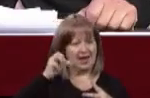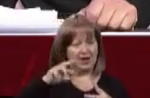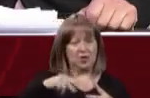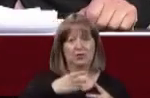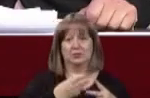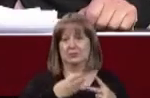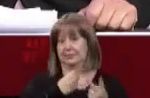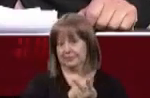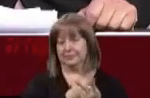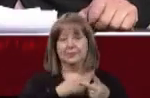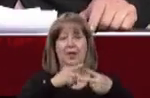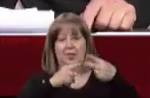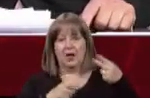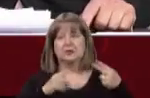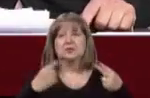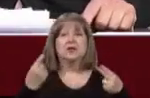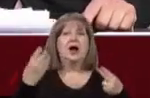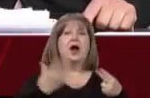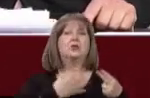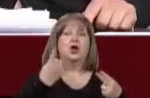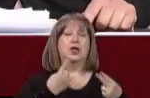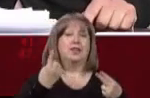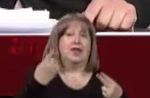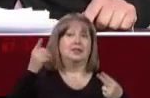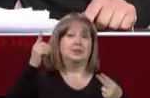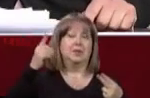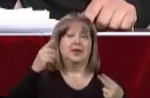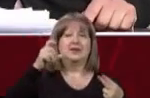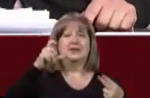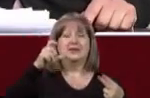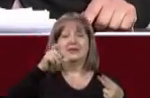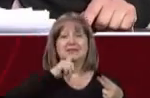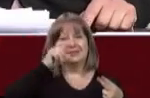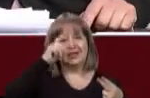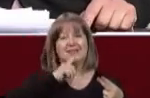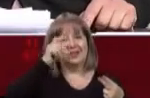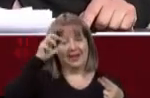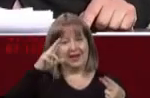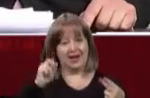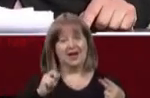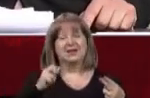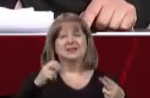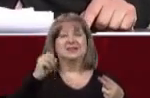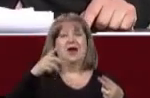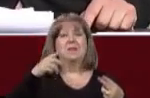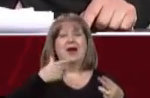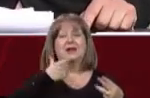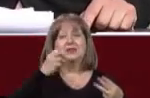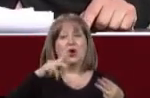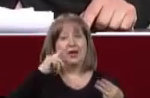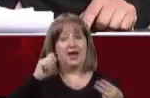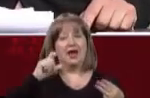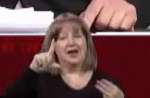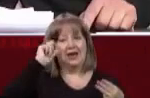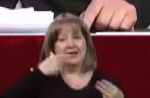bastante importantes en el plano nacional, las autoridades de la CETERA a nivel nacional, Sonia Alessio, y también Baradel, titular